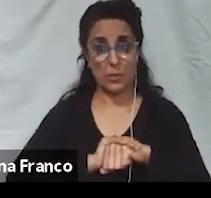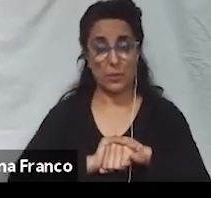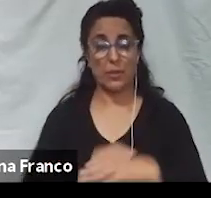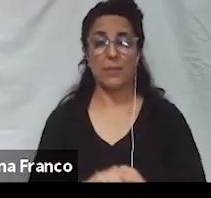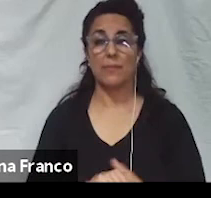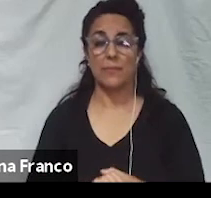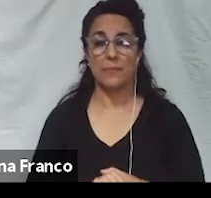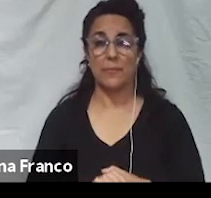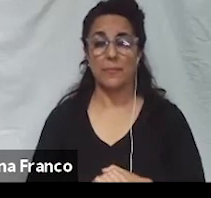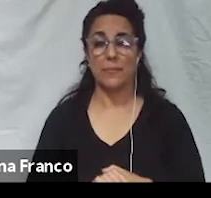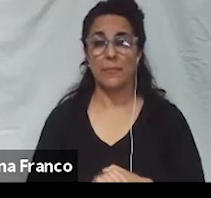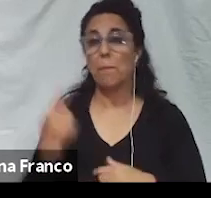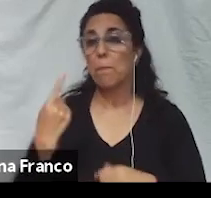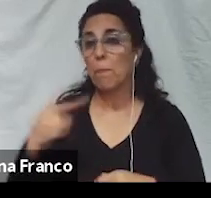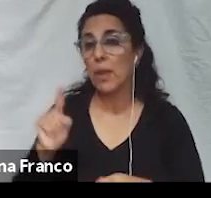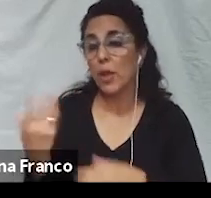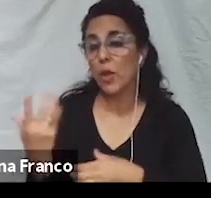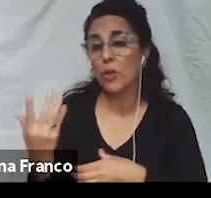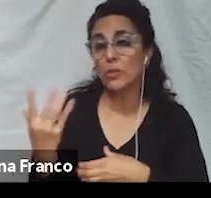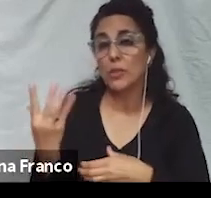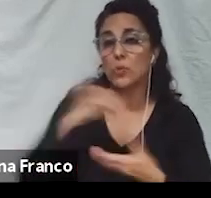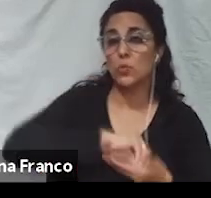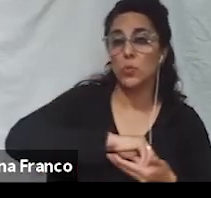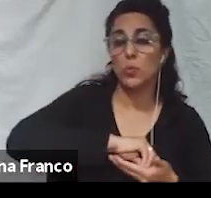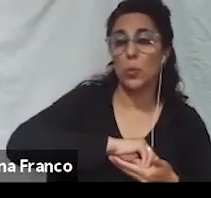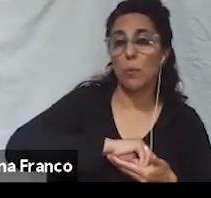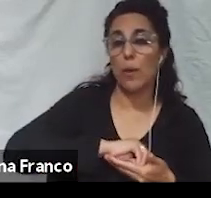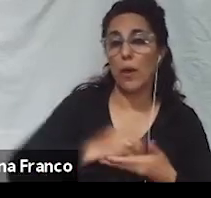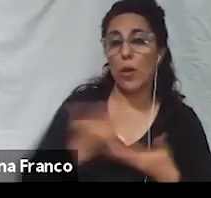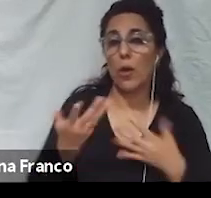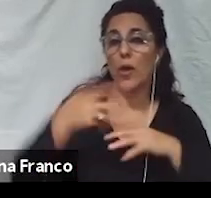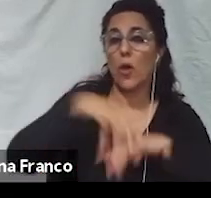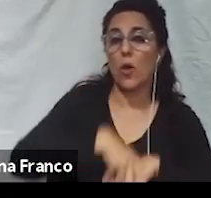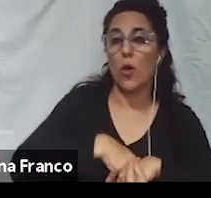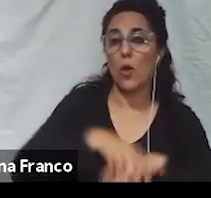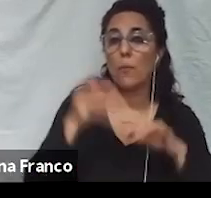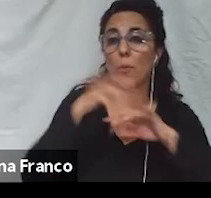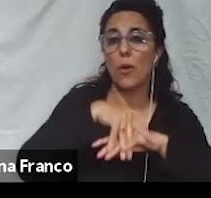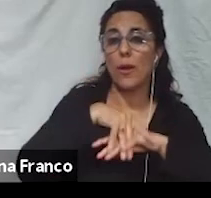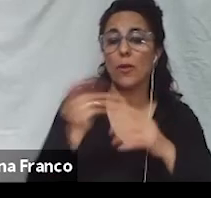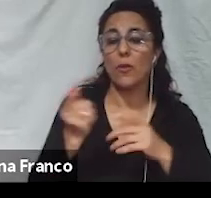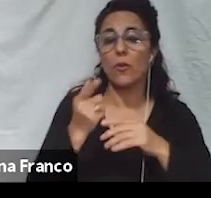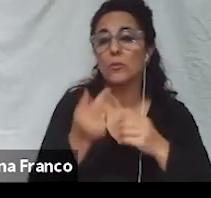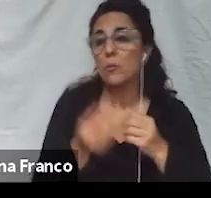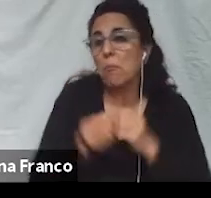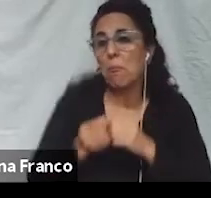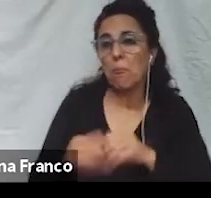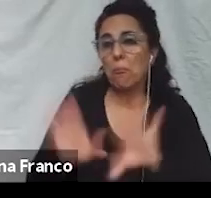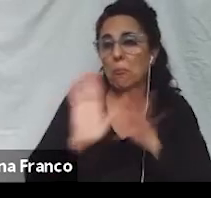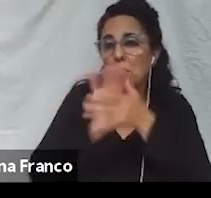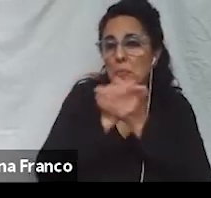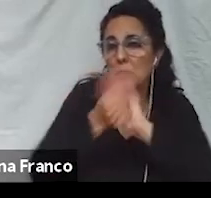hacia adelante se incorporaron componentes que tenían errores de accesibilidad, entonces nosotros ya nos podemos desligar, digamos, de